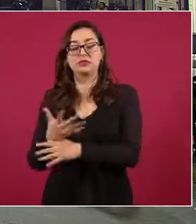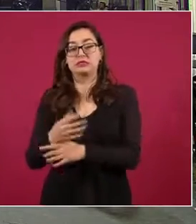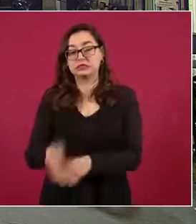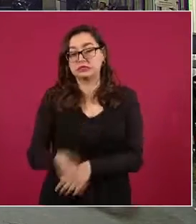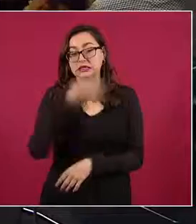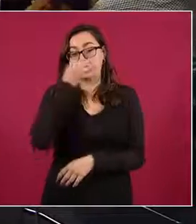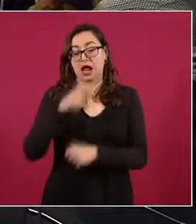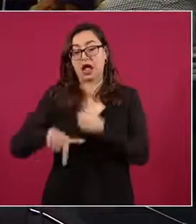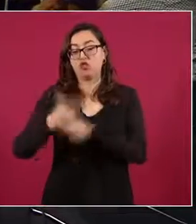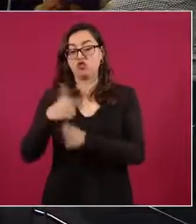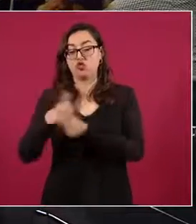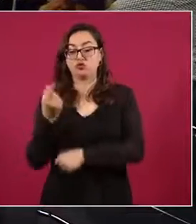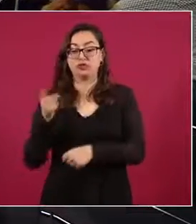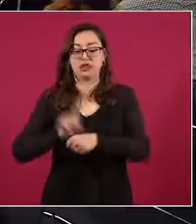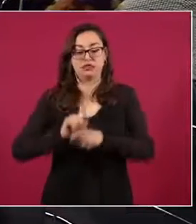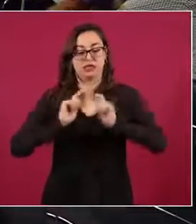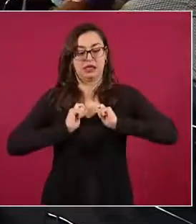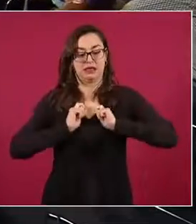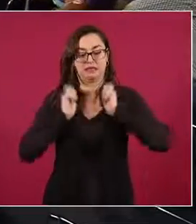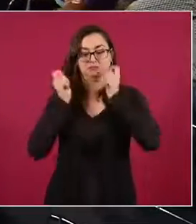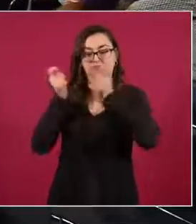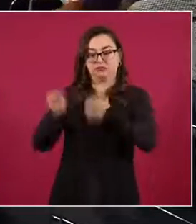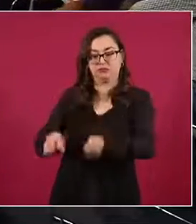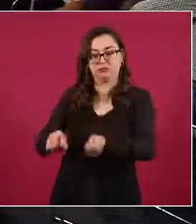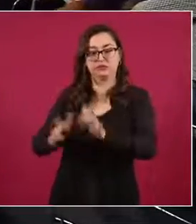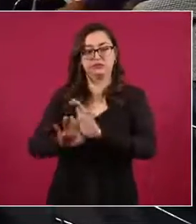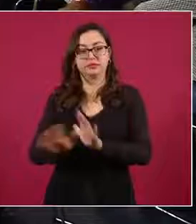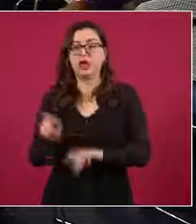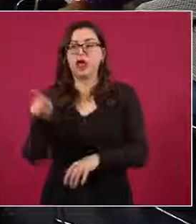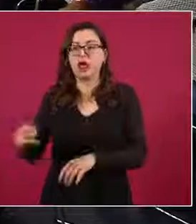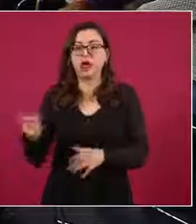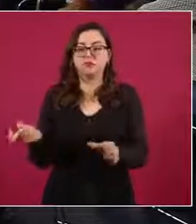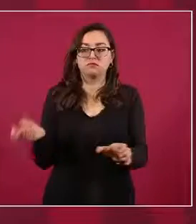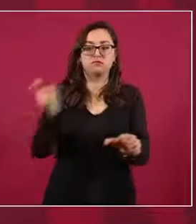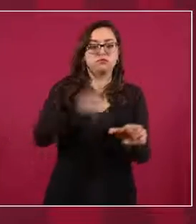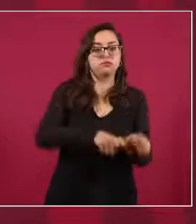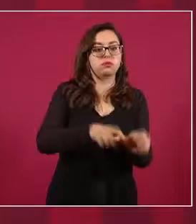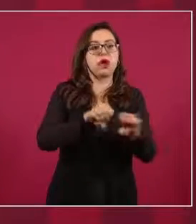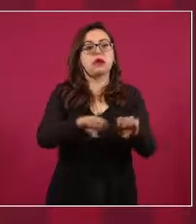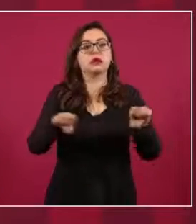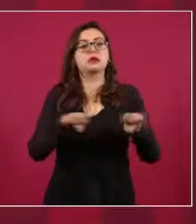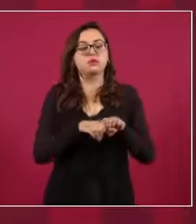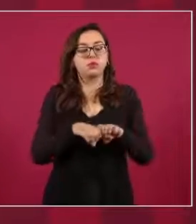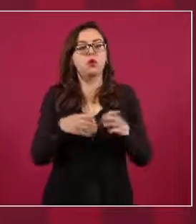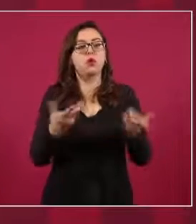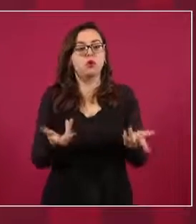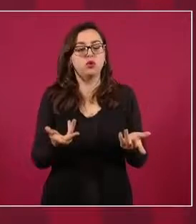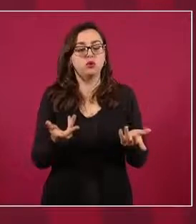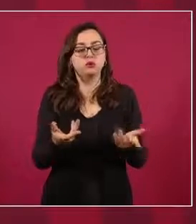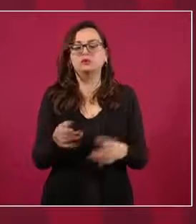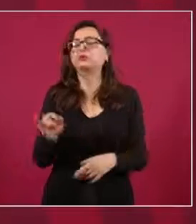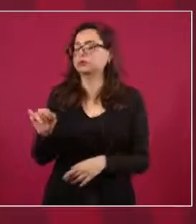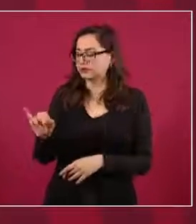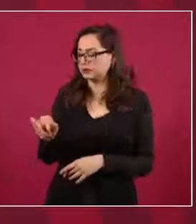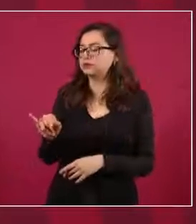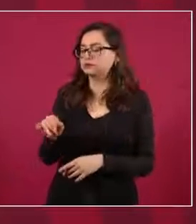sabe a qué cargo lo va a invitar? Sí, va a participar. Nos va a